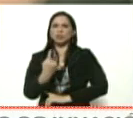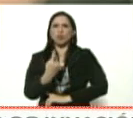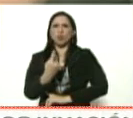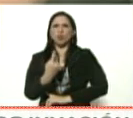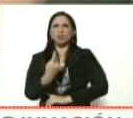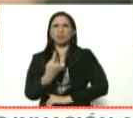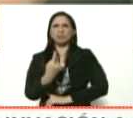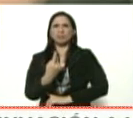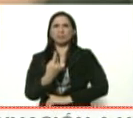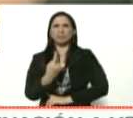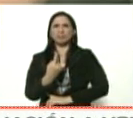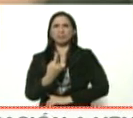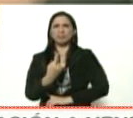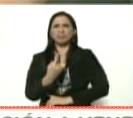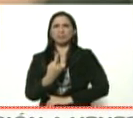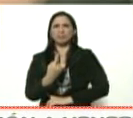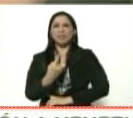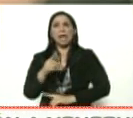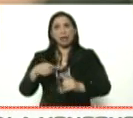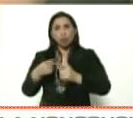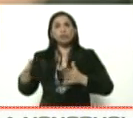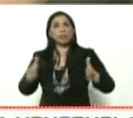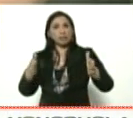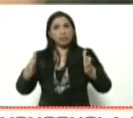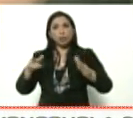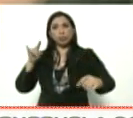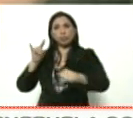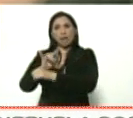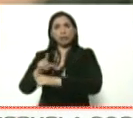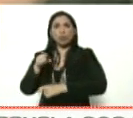secándose. Es el destino de los traidores.